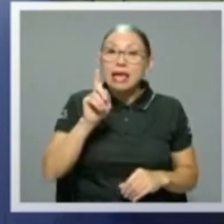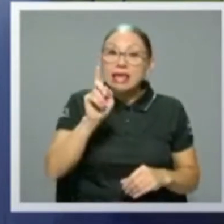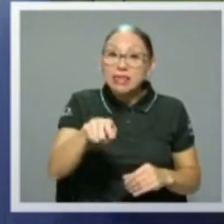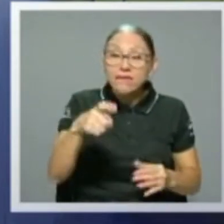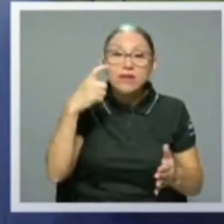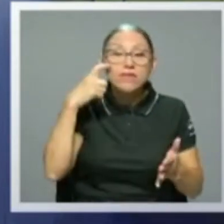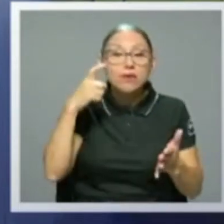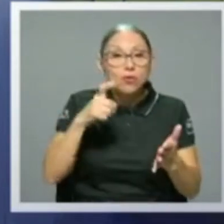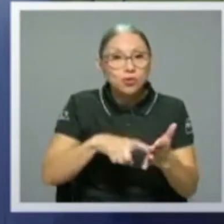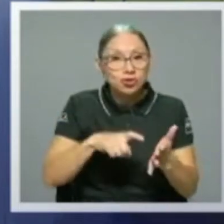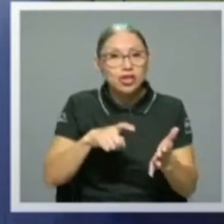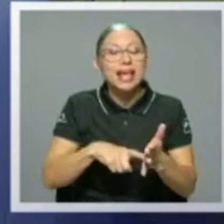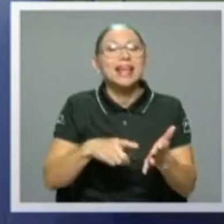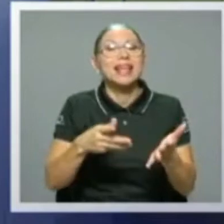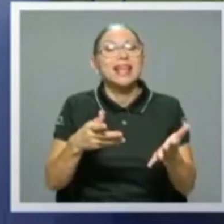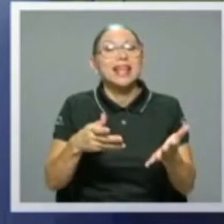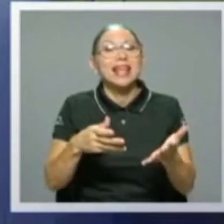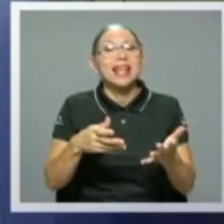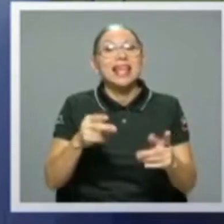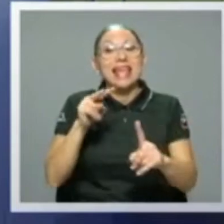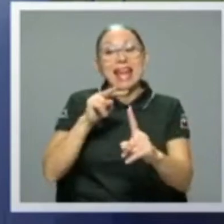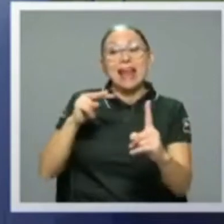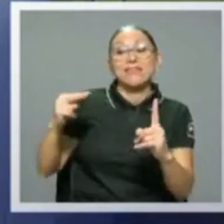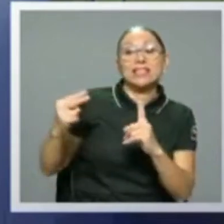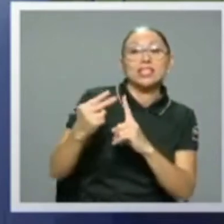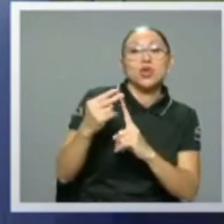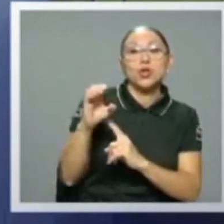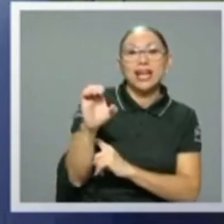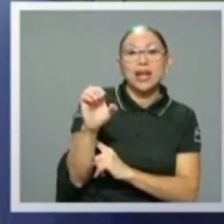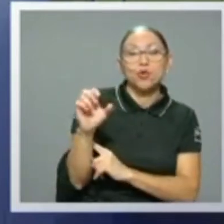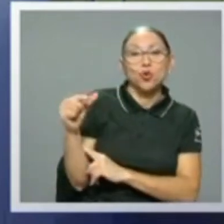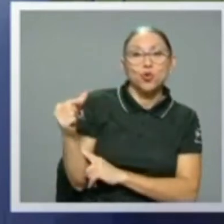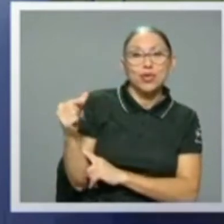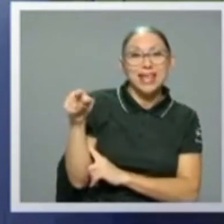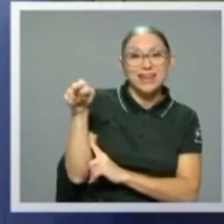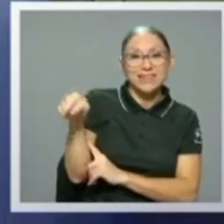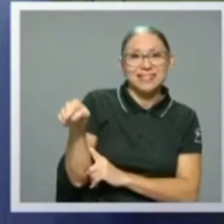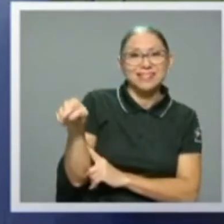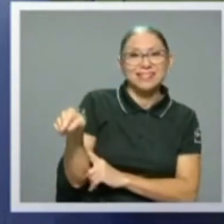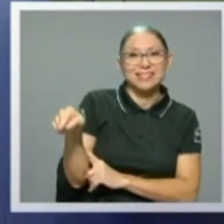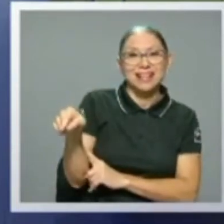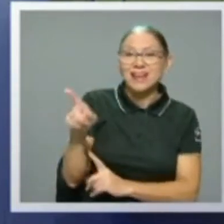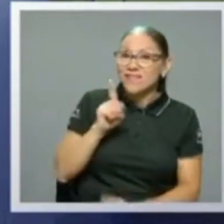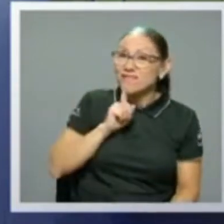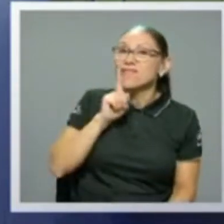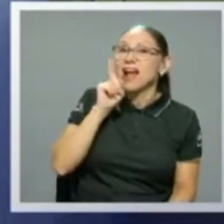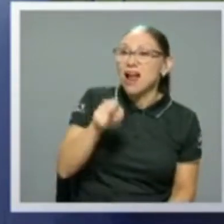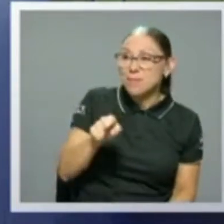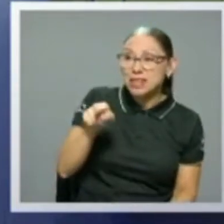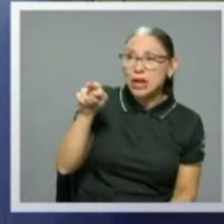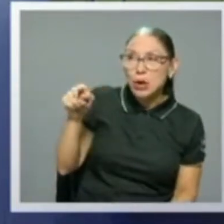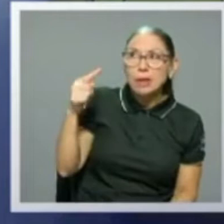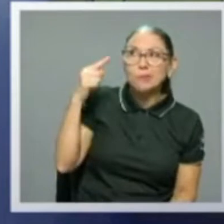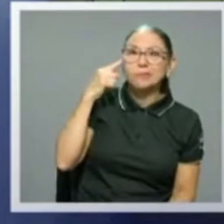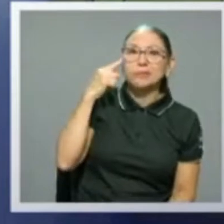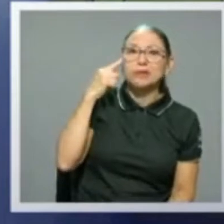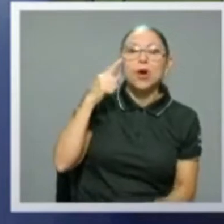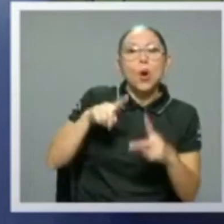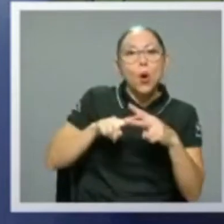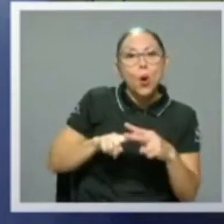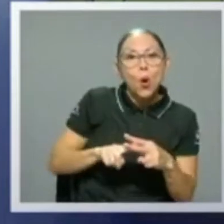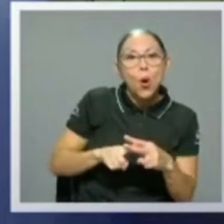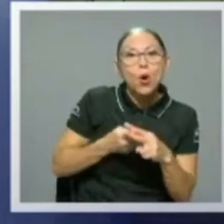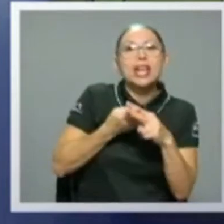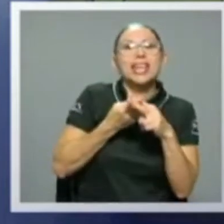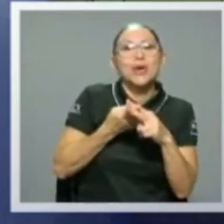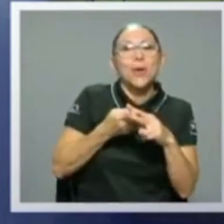que la visión de don Claudio Gutiérrez fue la que realmente originó esto